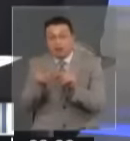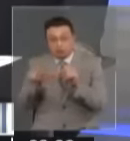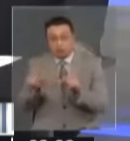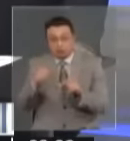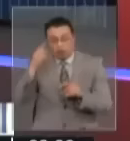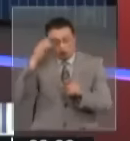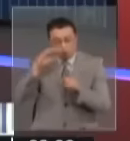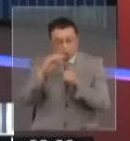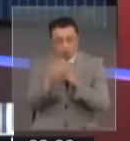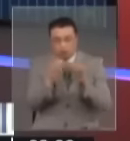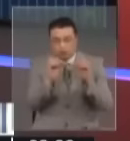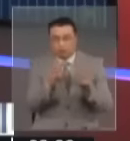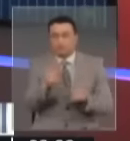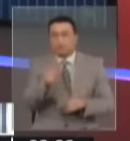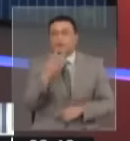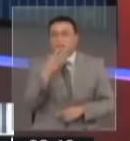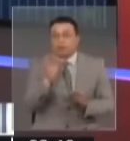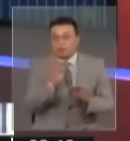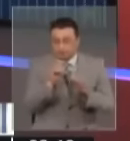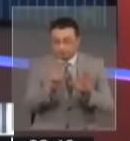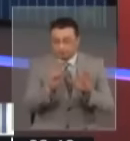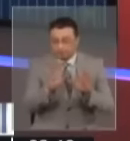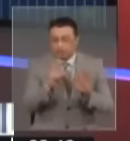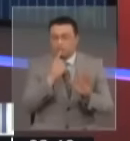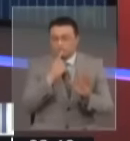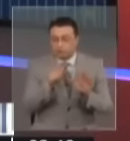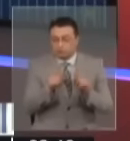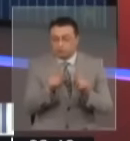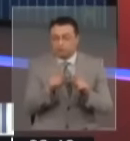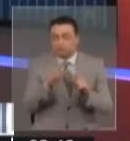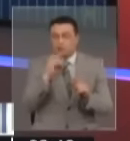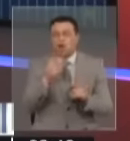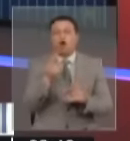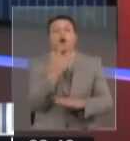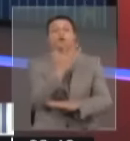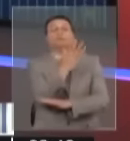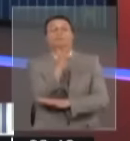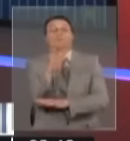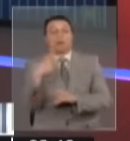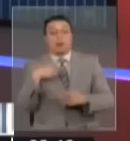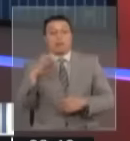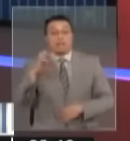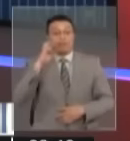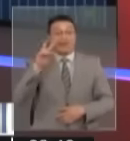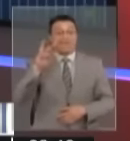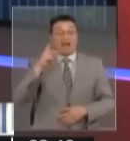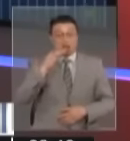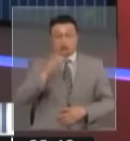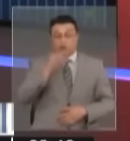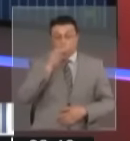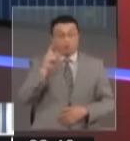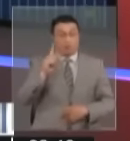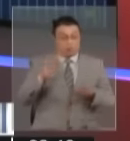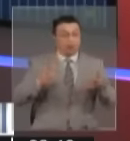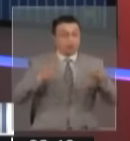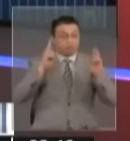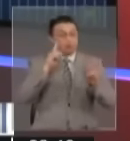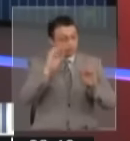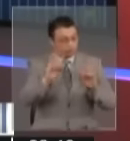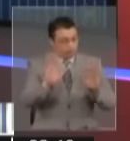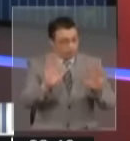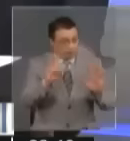nuestra comunidad. Quiero corregirme una cosita brevemente, específicamente de despenalización del autocultivo, porque el consumo privado hoy día no está penalizado. Así que quiero hacer esa corrección de